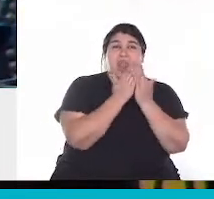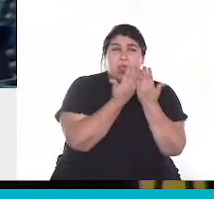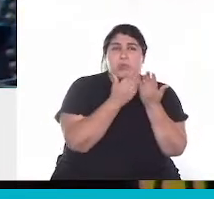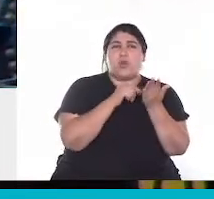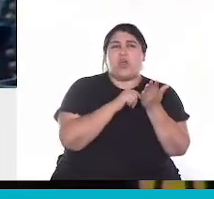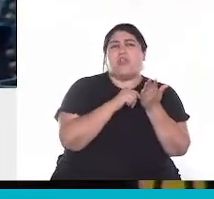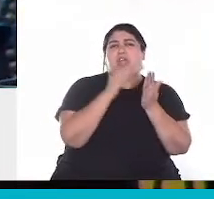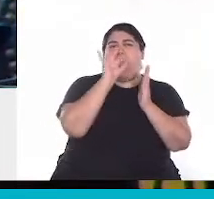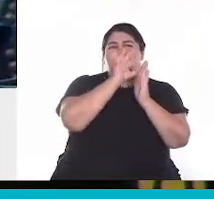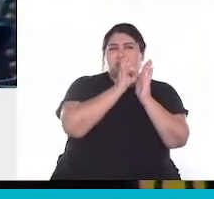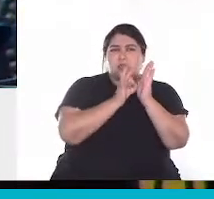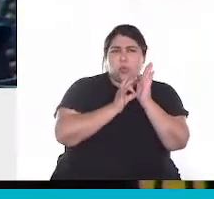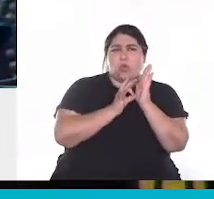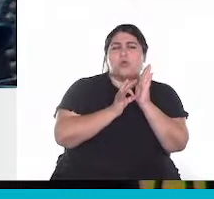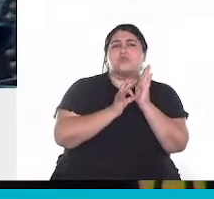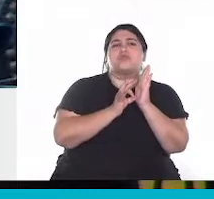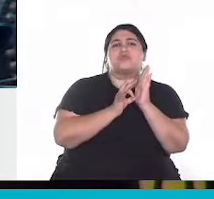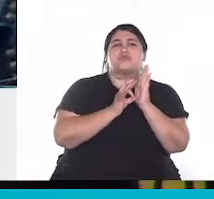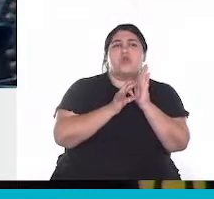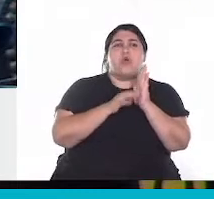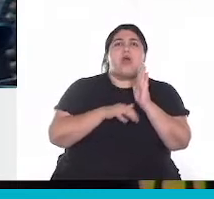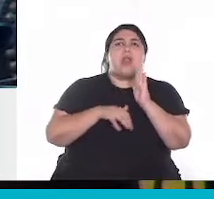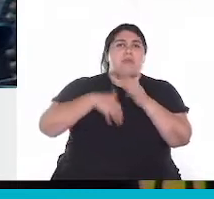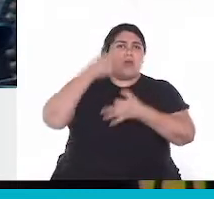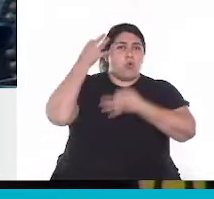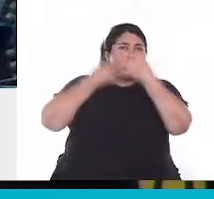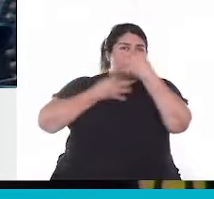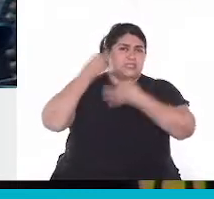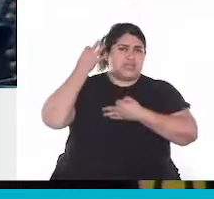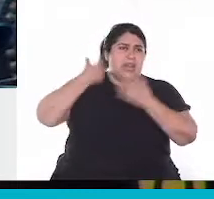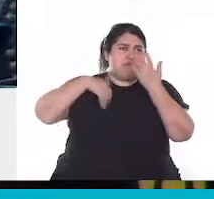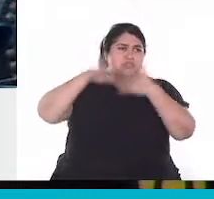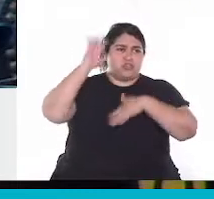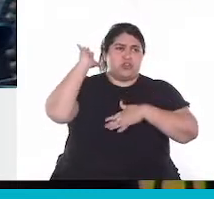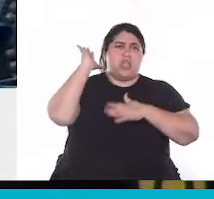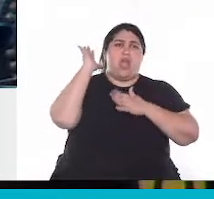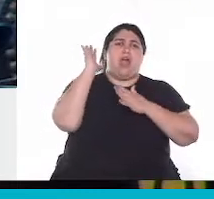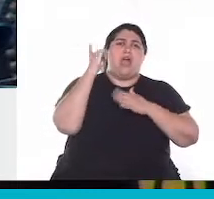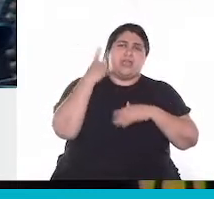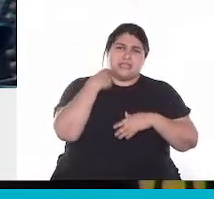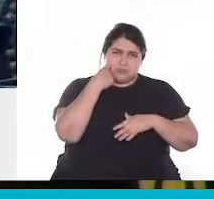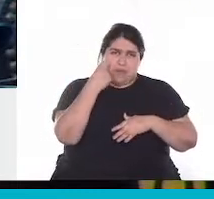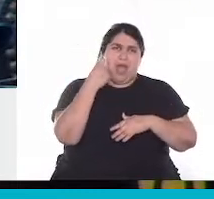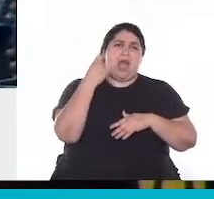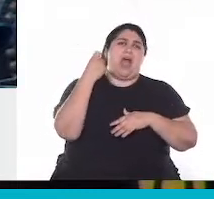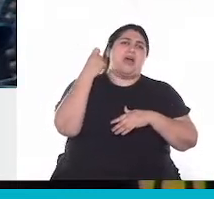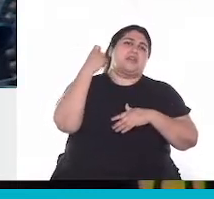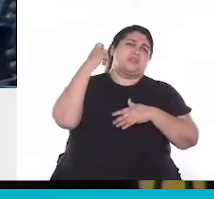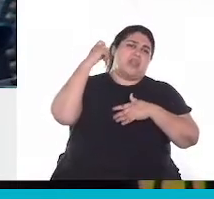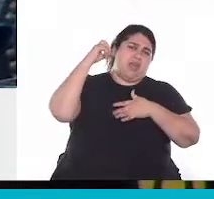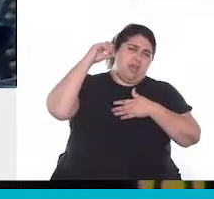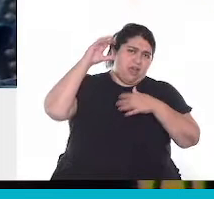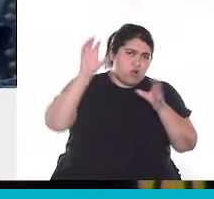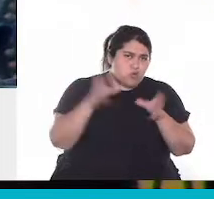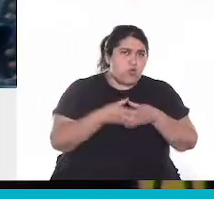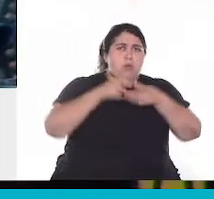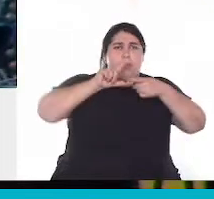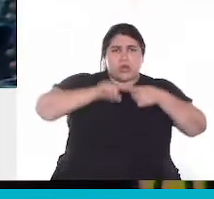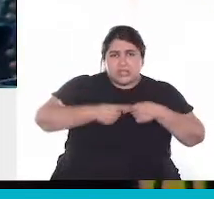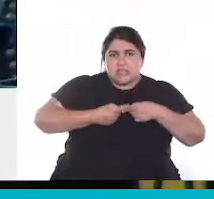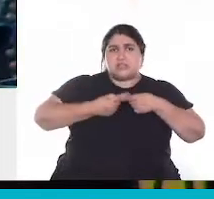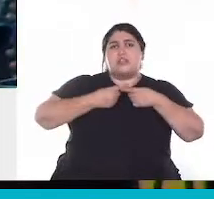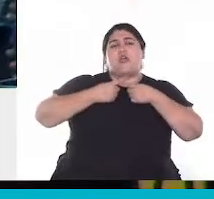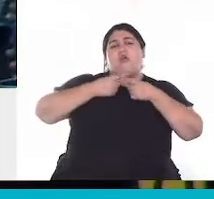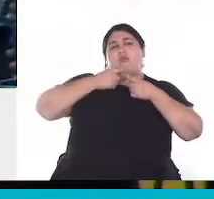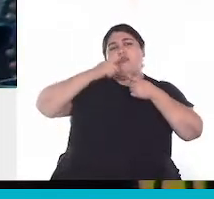artículos de diversos juristas de España y de diversos partidos de diversos